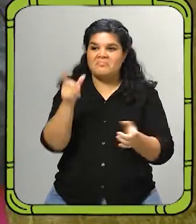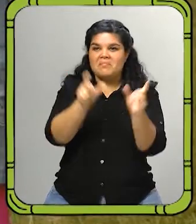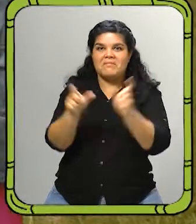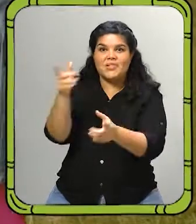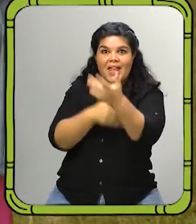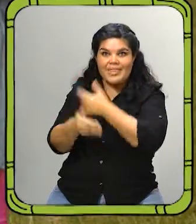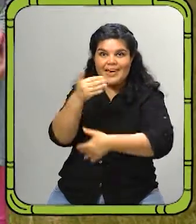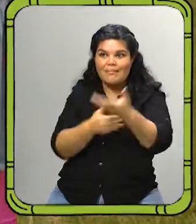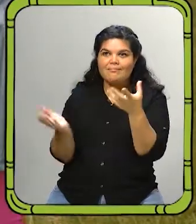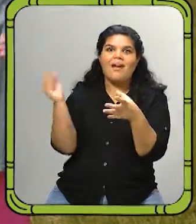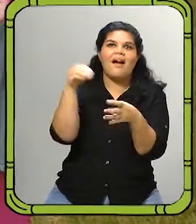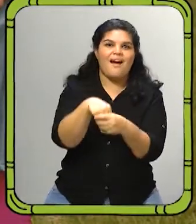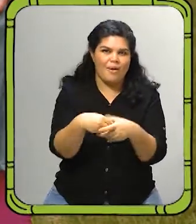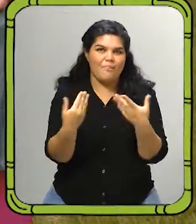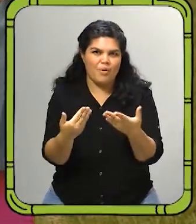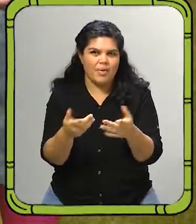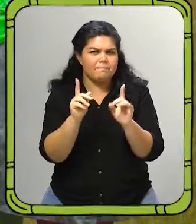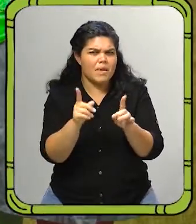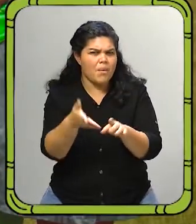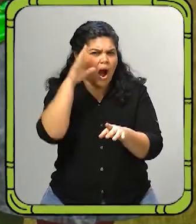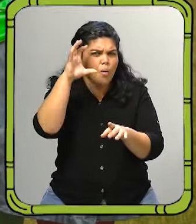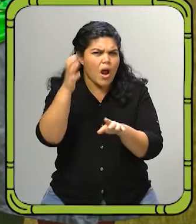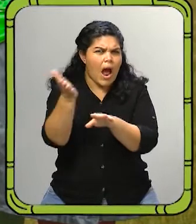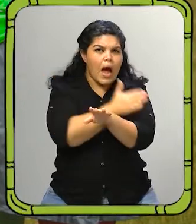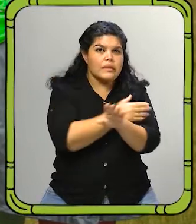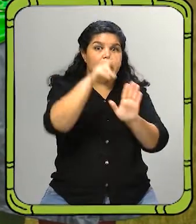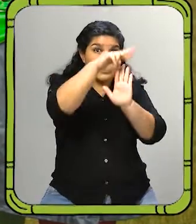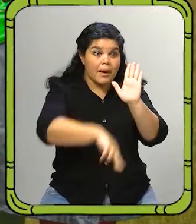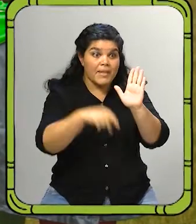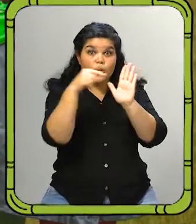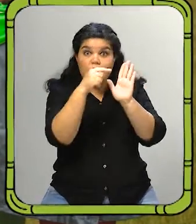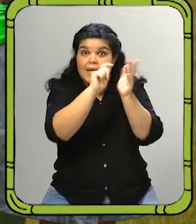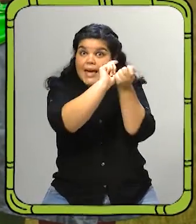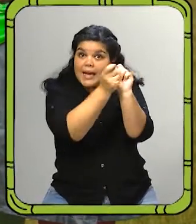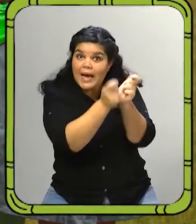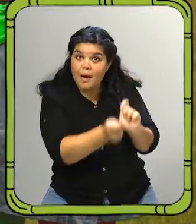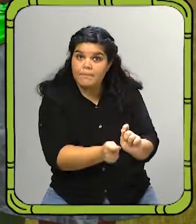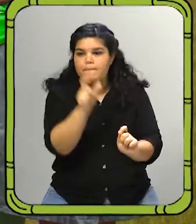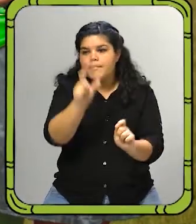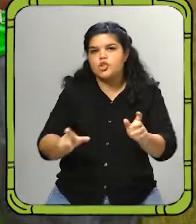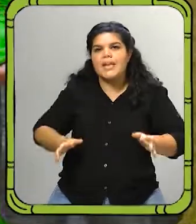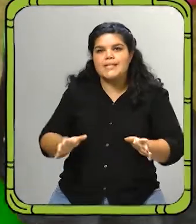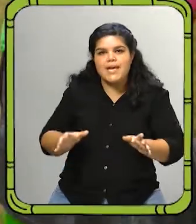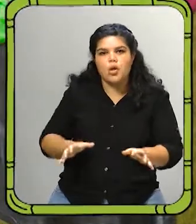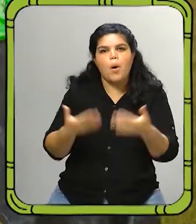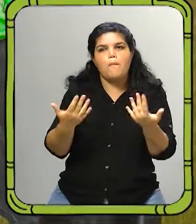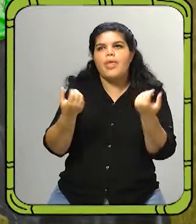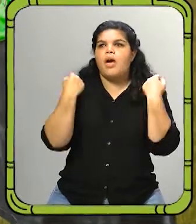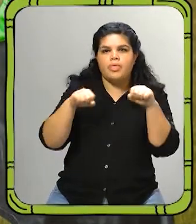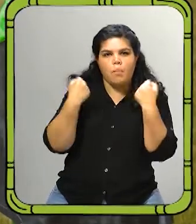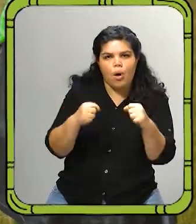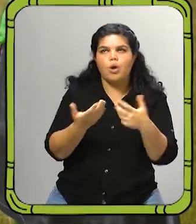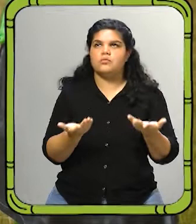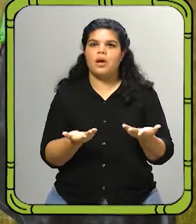discapacidad. Ese reglamento que yo hablé al principio se modifica de manera tal que una persona en silla de rueda pueda hacer un deporte,